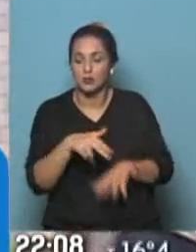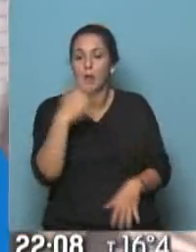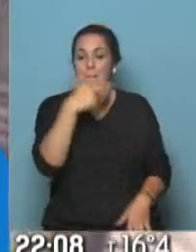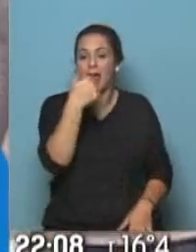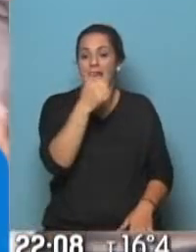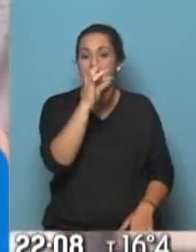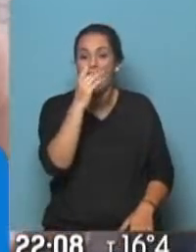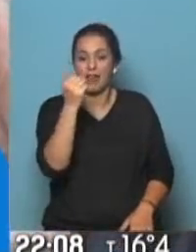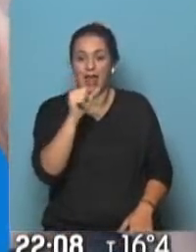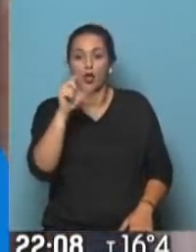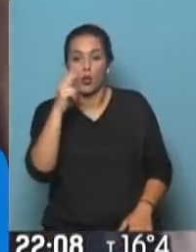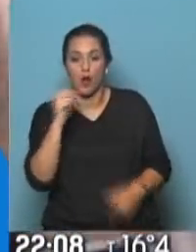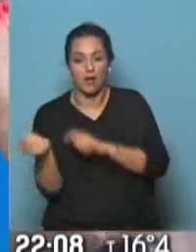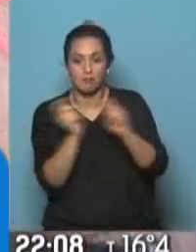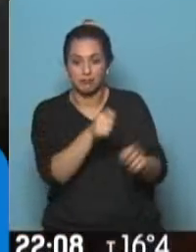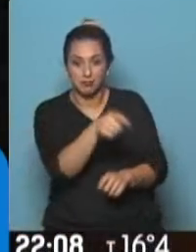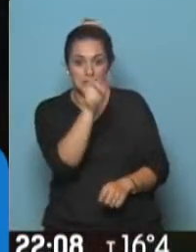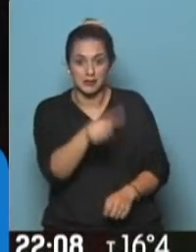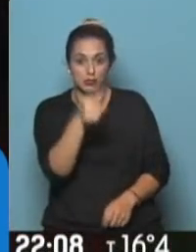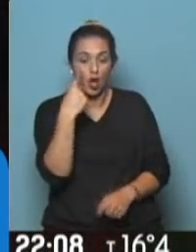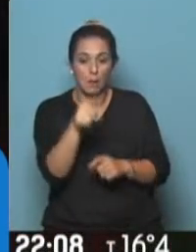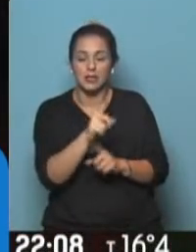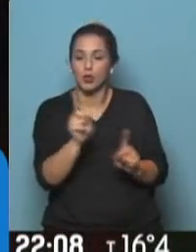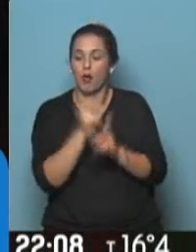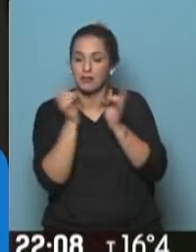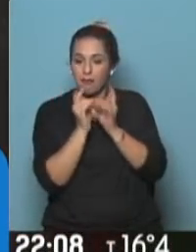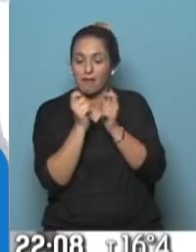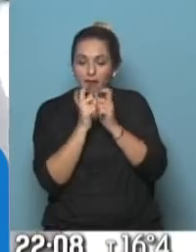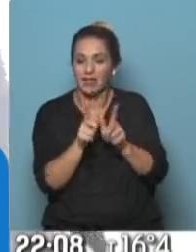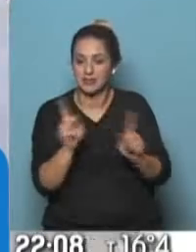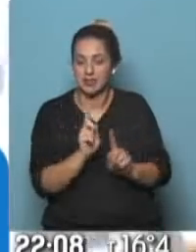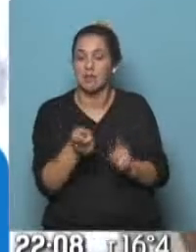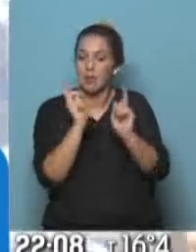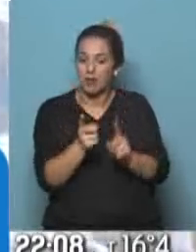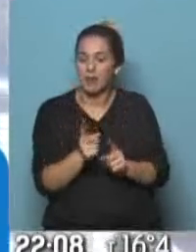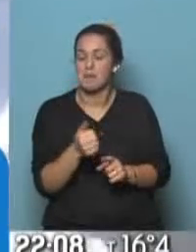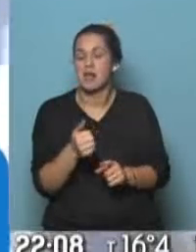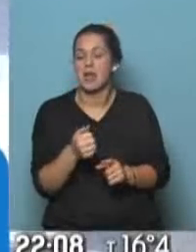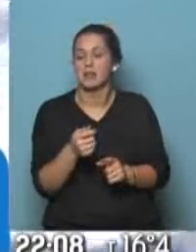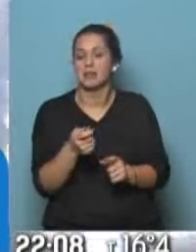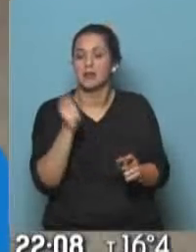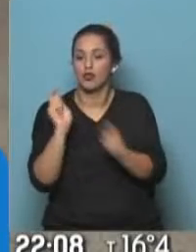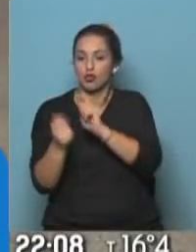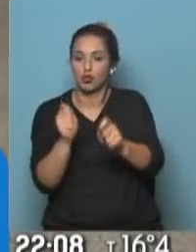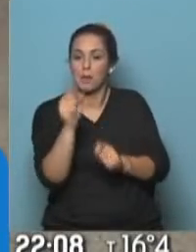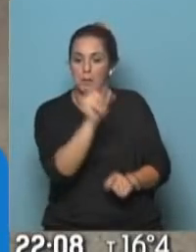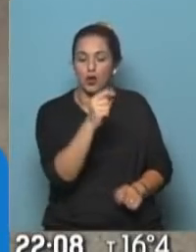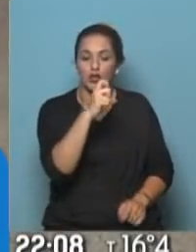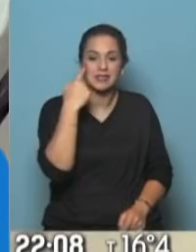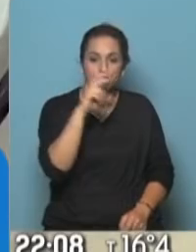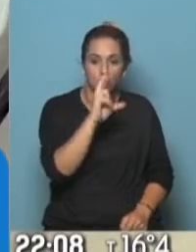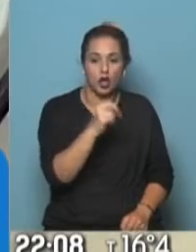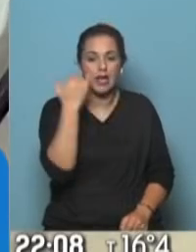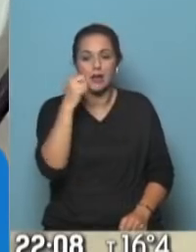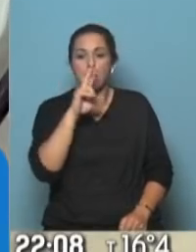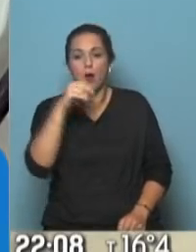fácil, ya que el caudal de votos que deja Lula se repartirá también entre Ciro y Marina. En este contexto, habrá que esperar además